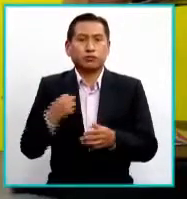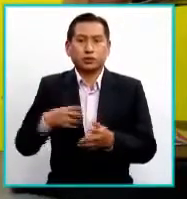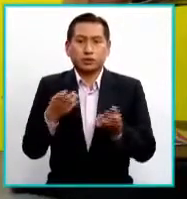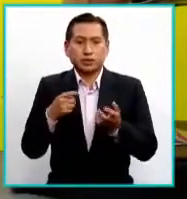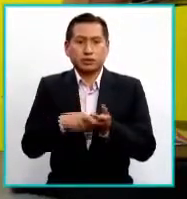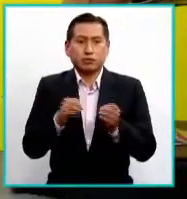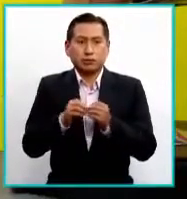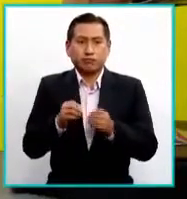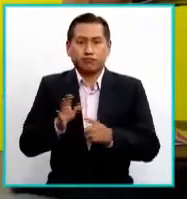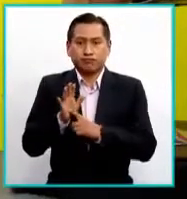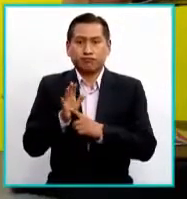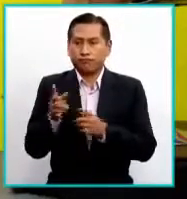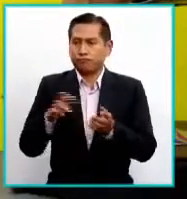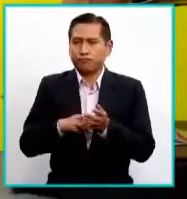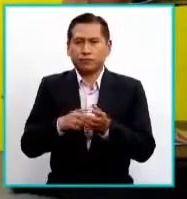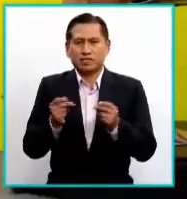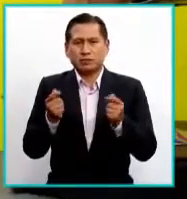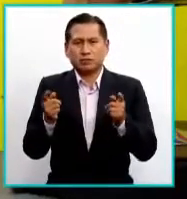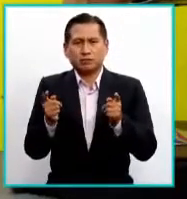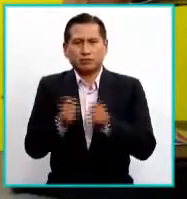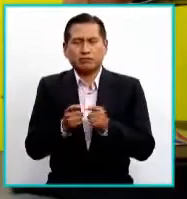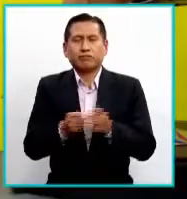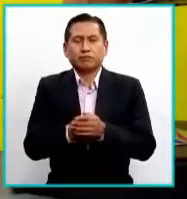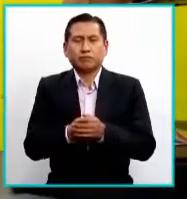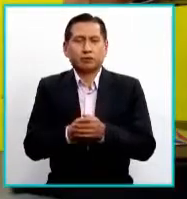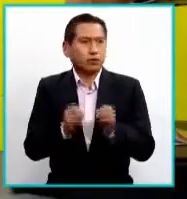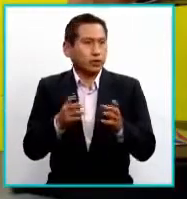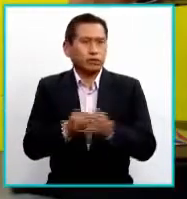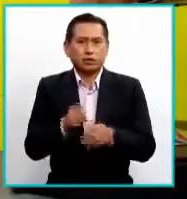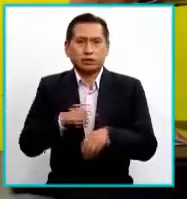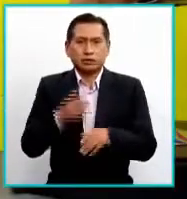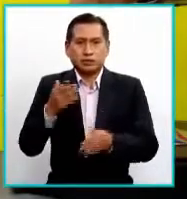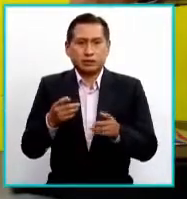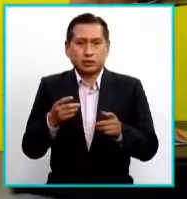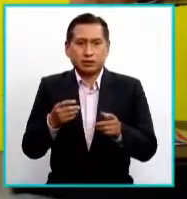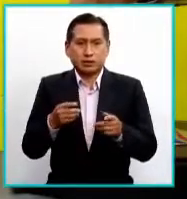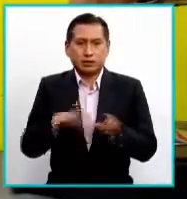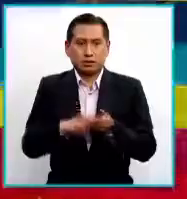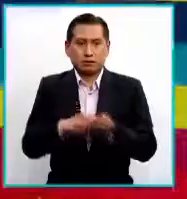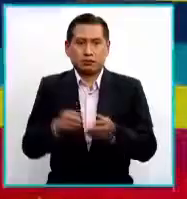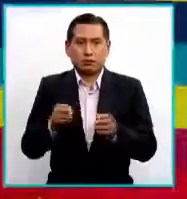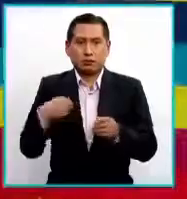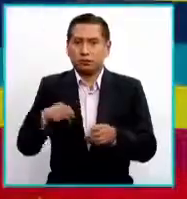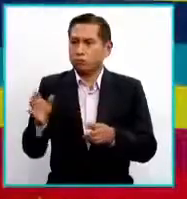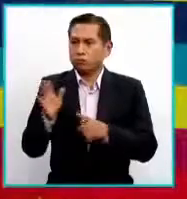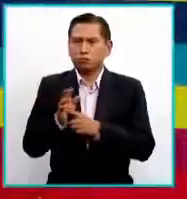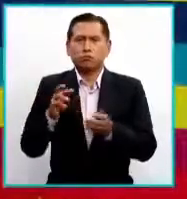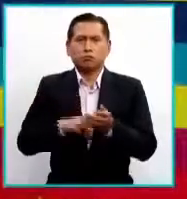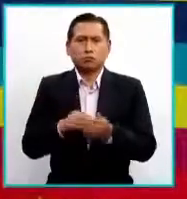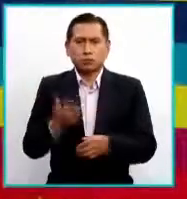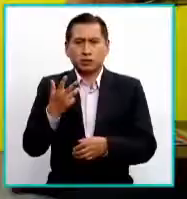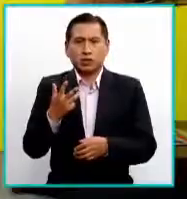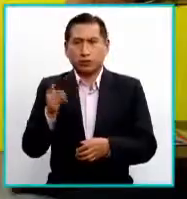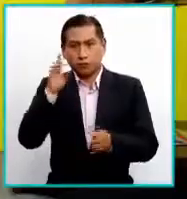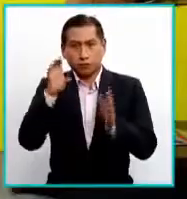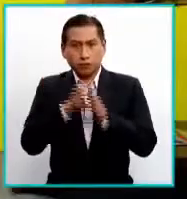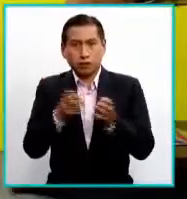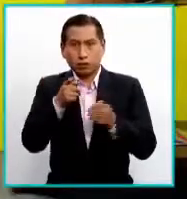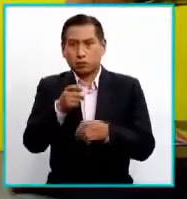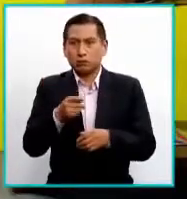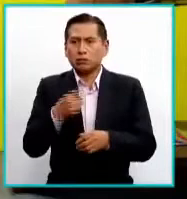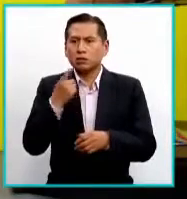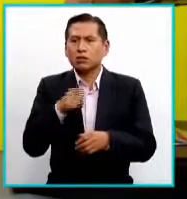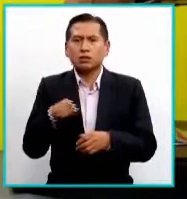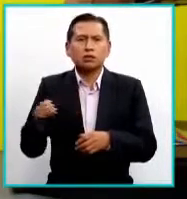queremos ponerte una trivia así muy rápidamente. Ya. Para ver si el tiempo nos alcanza. Vamos a mostrarte tres imágenes. Ya. Y queremos